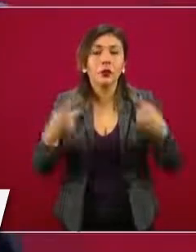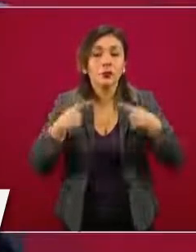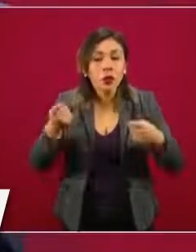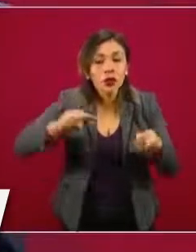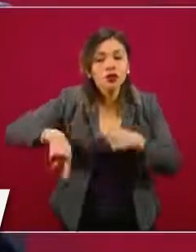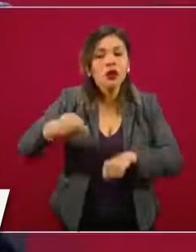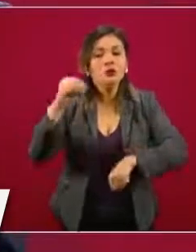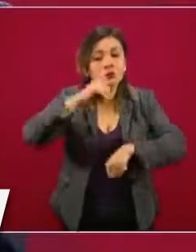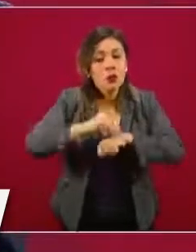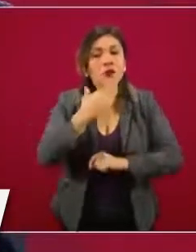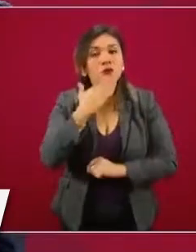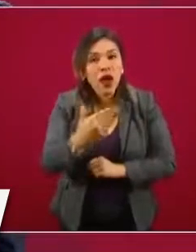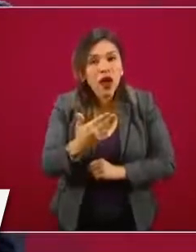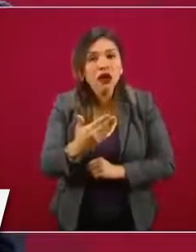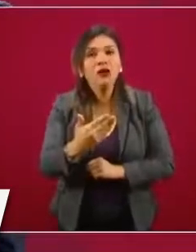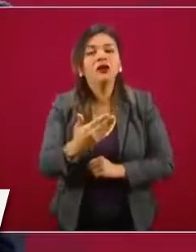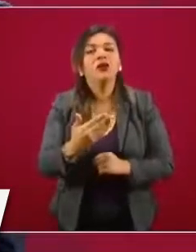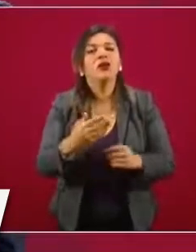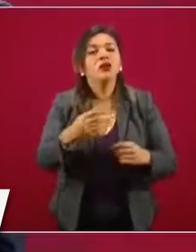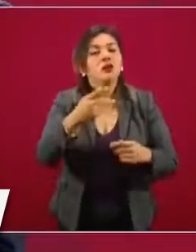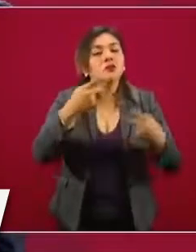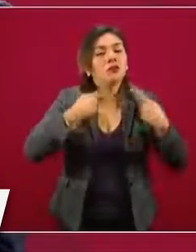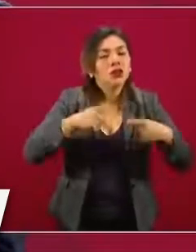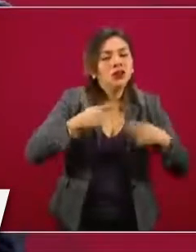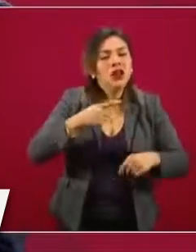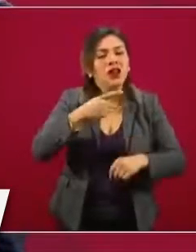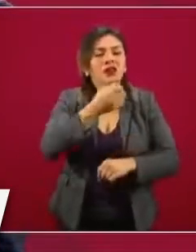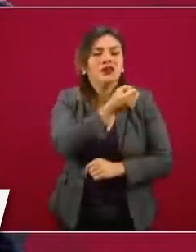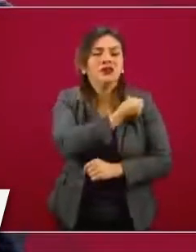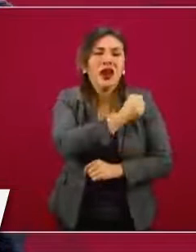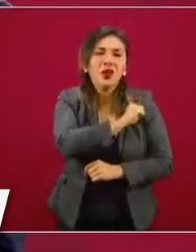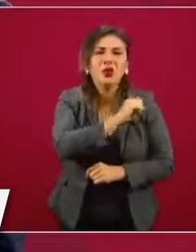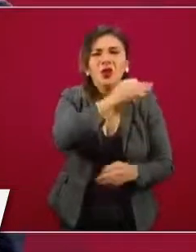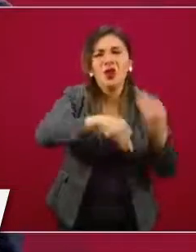entrega de médicos, de enfermeras